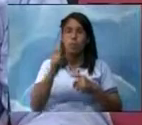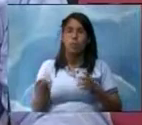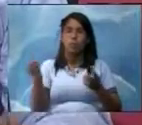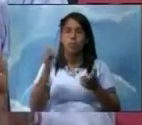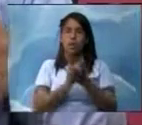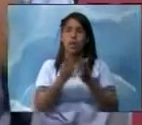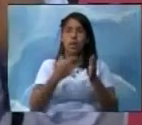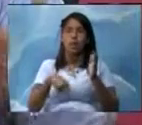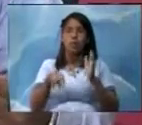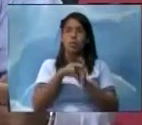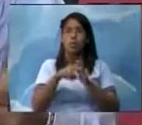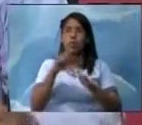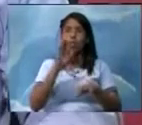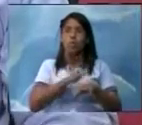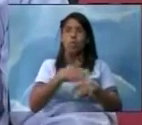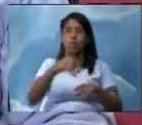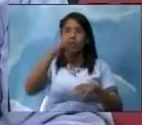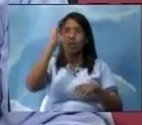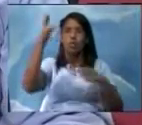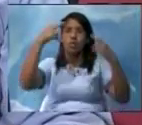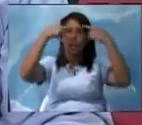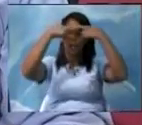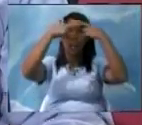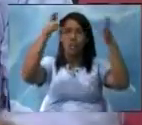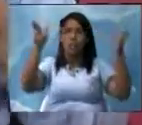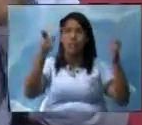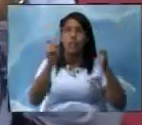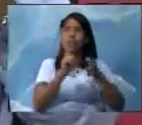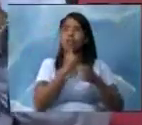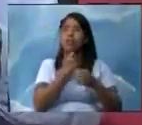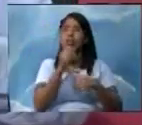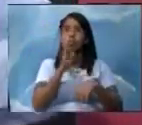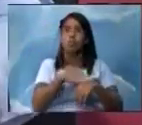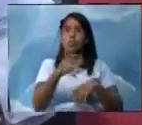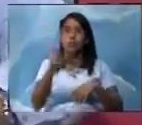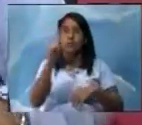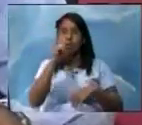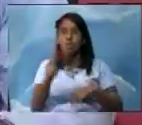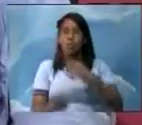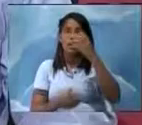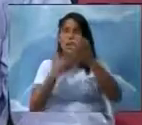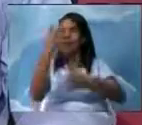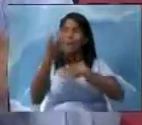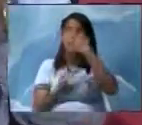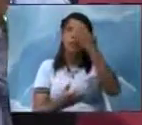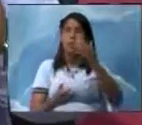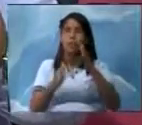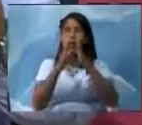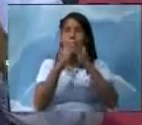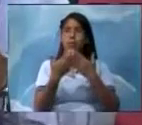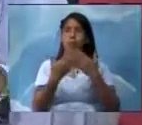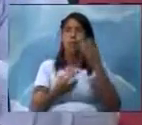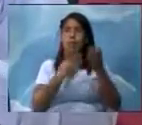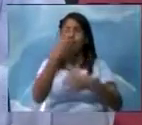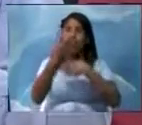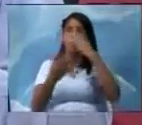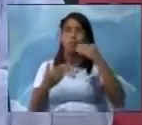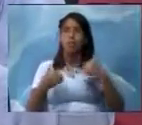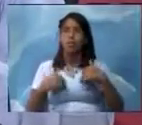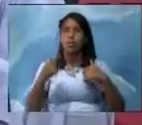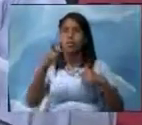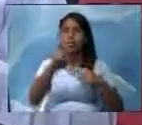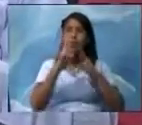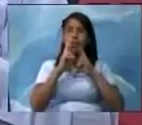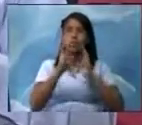a repetir la palabra Por qué Dios le revela el secreto a Daniel porque Daniel Clama la palabra es Clama a mí y yo te